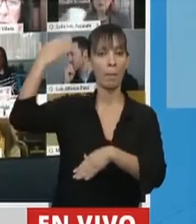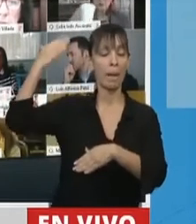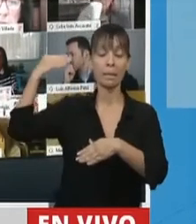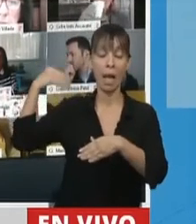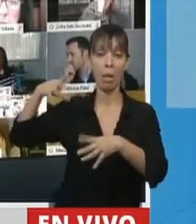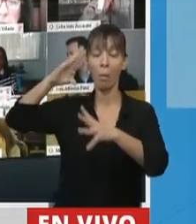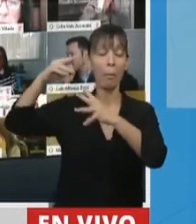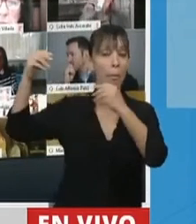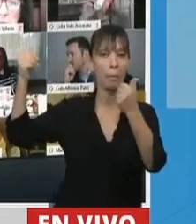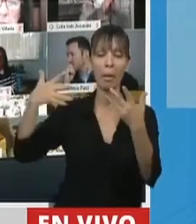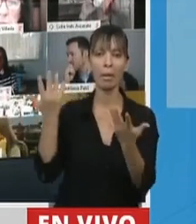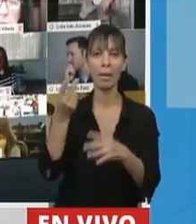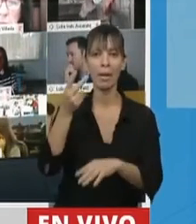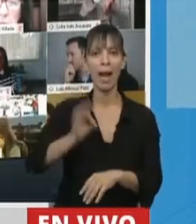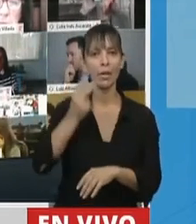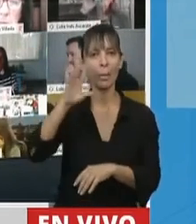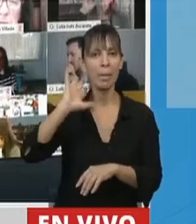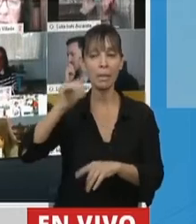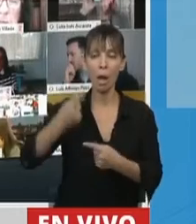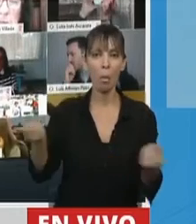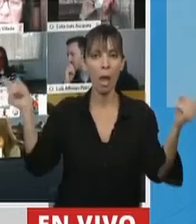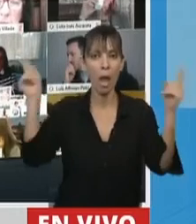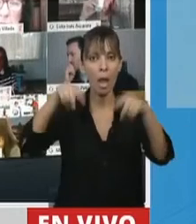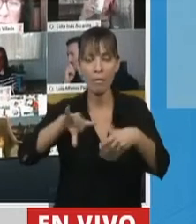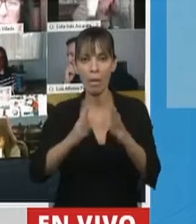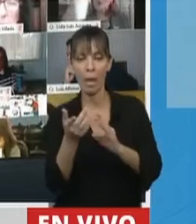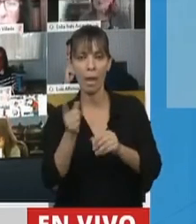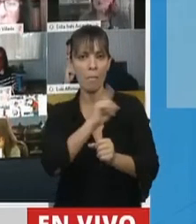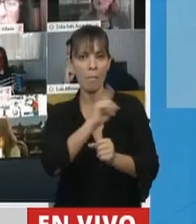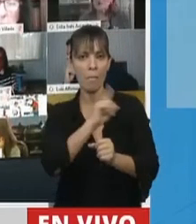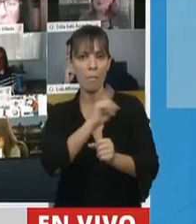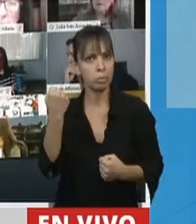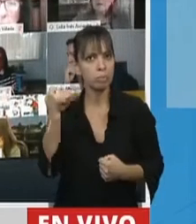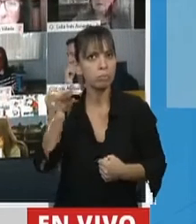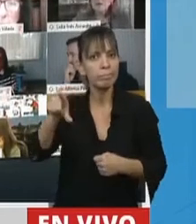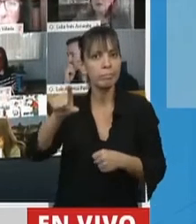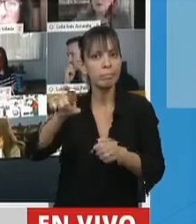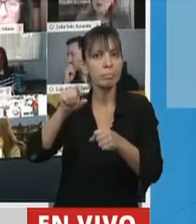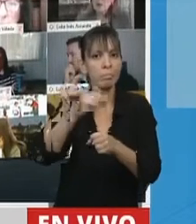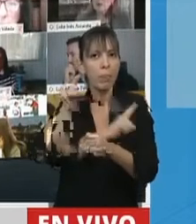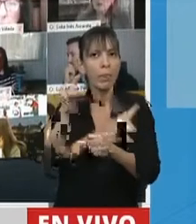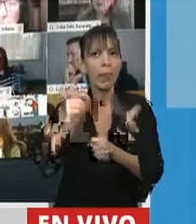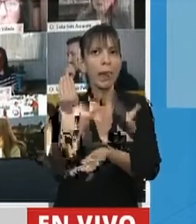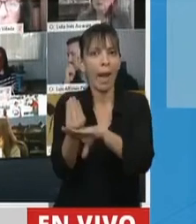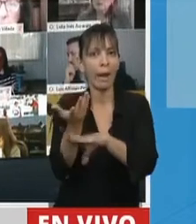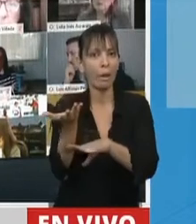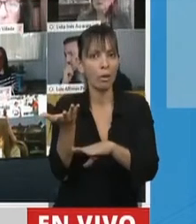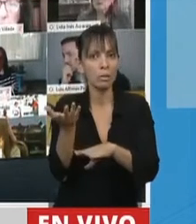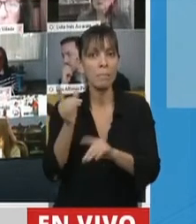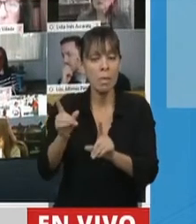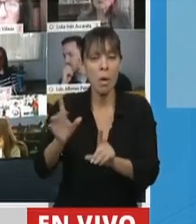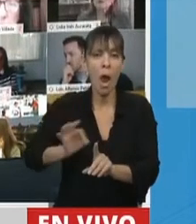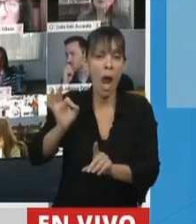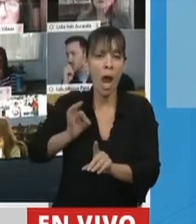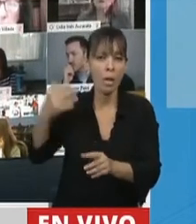dejado de lado a partir del año 2016, esta desviación de poder que tiene la institucionalidad argentina, que hizo que